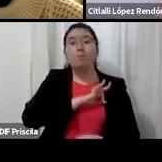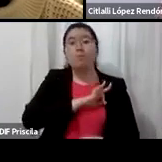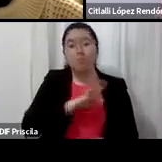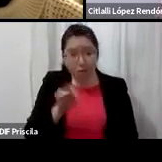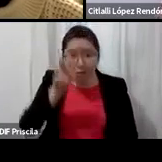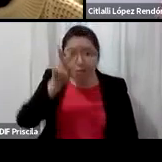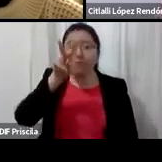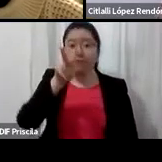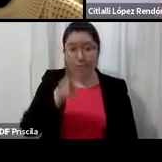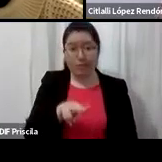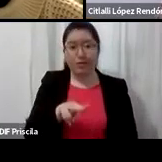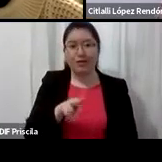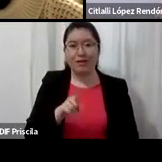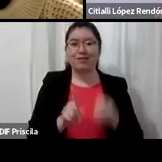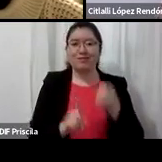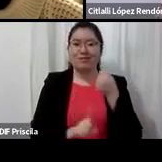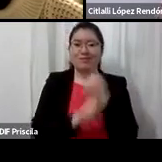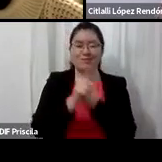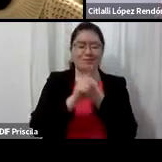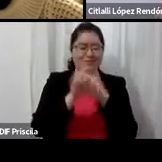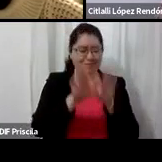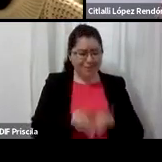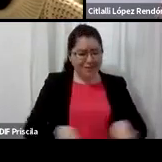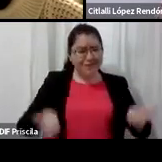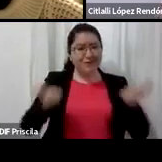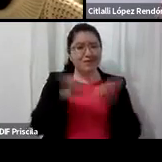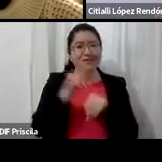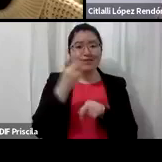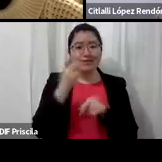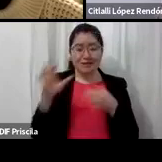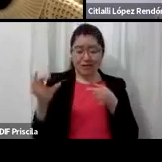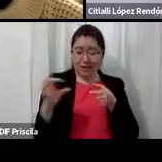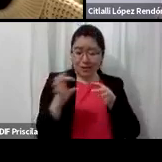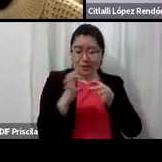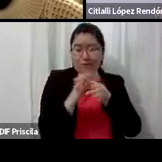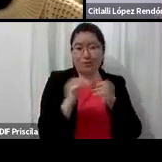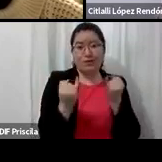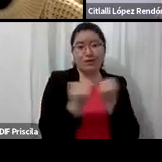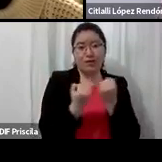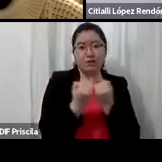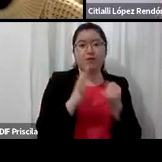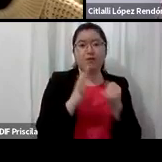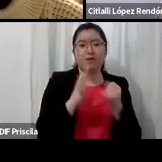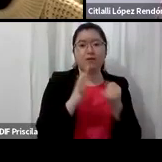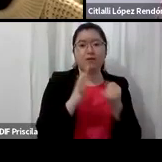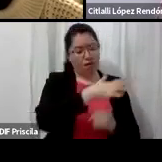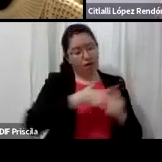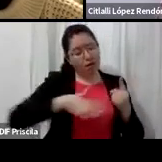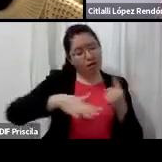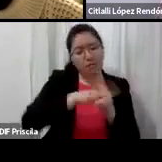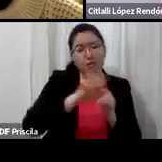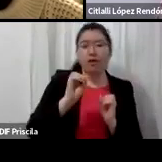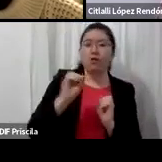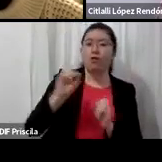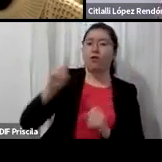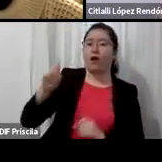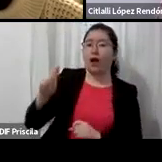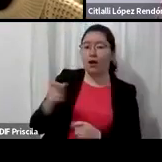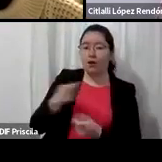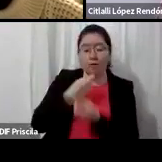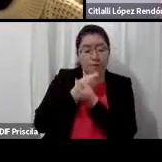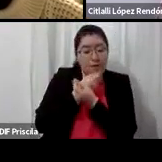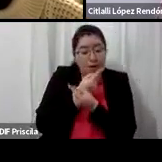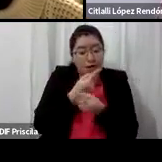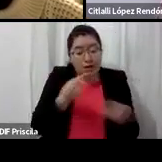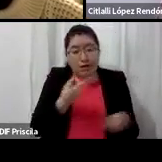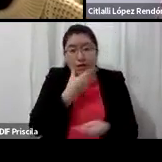problemas fundamentales, si es el agua y el medio ambiente, tiene que estar ahí la comunidad, o si son los niños y las niñas en cierto